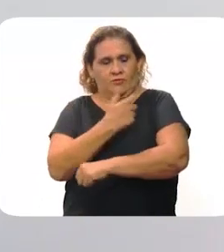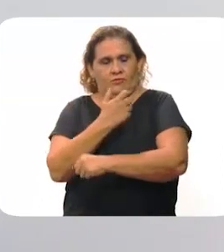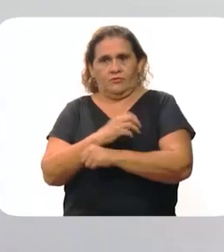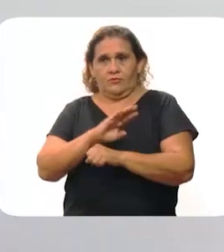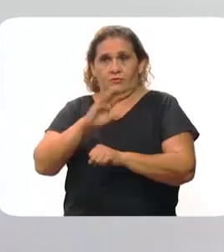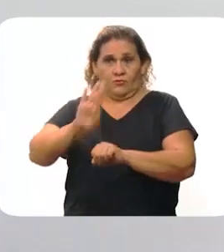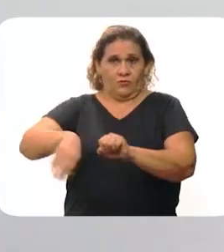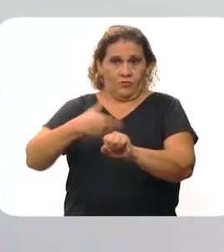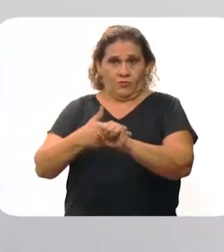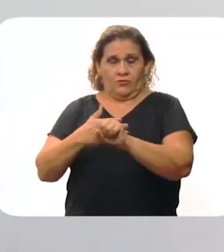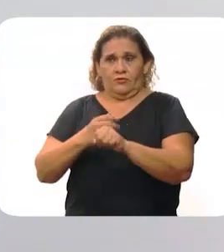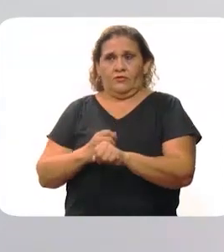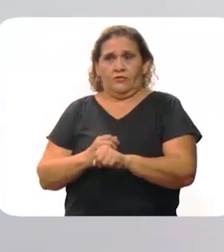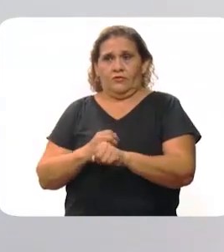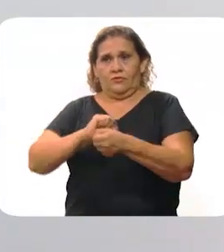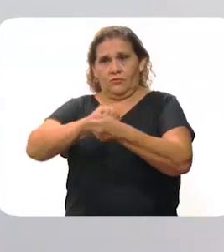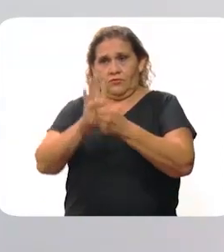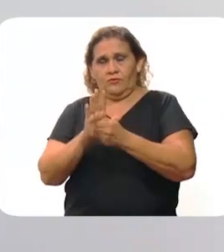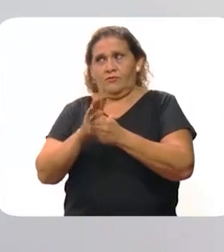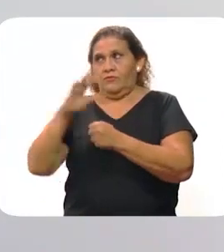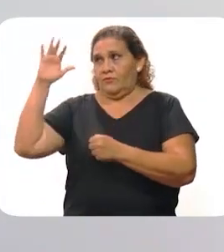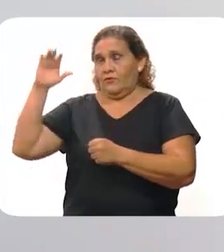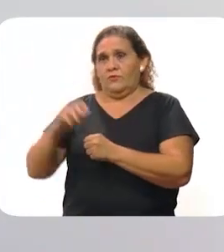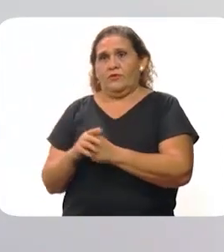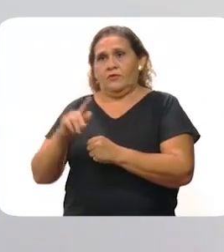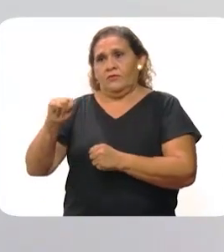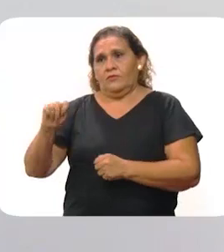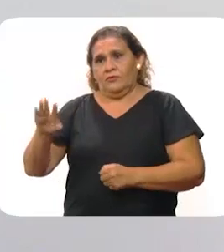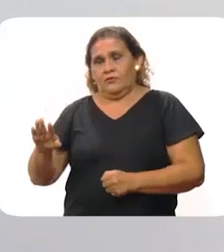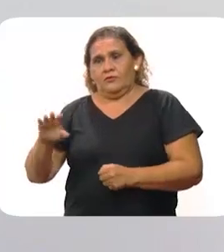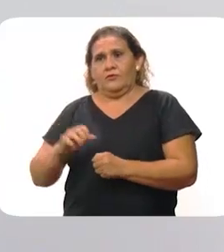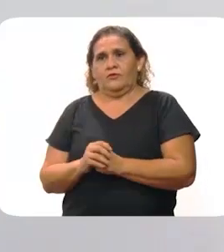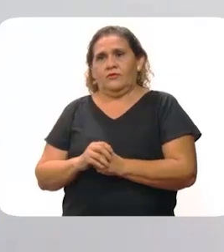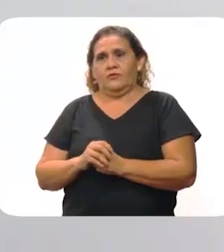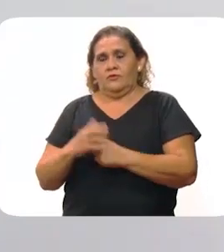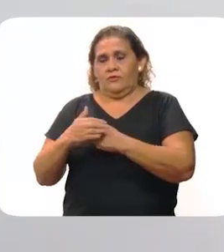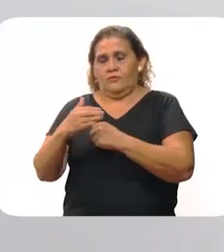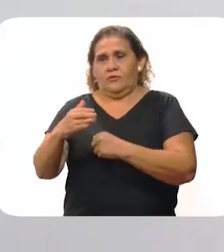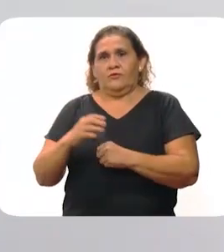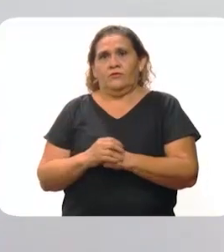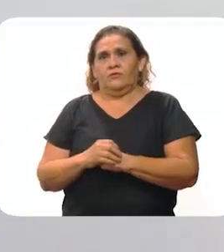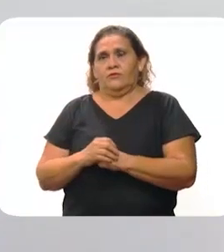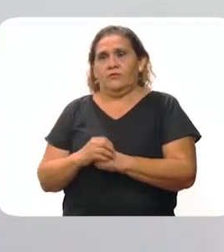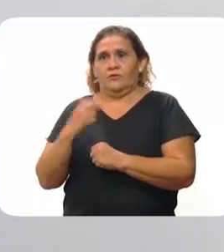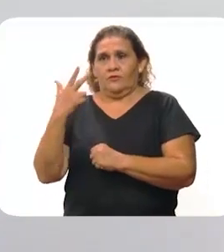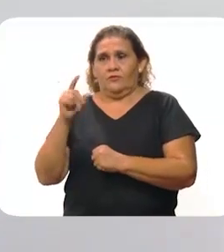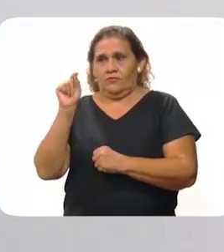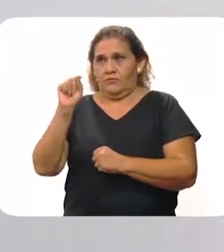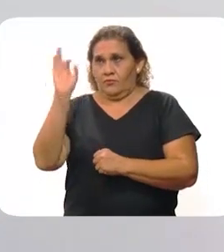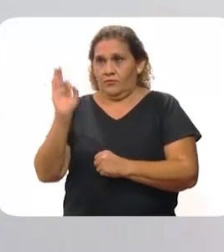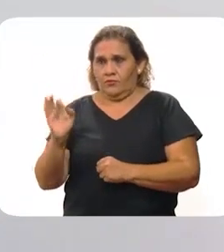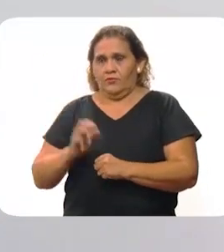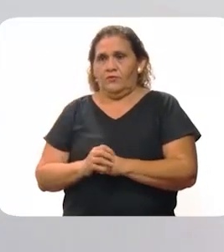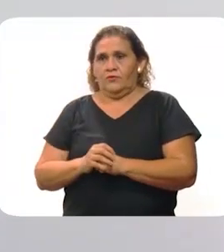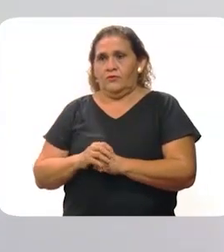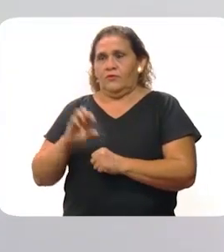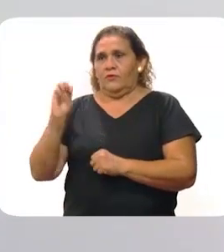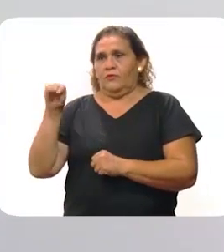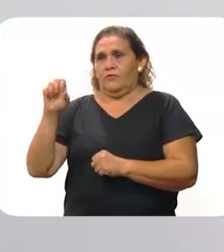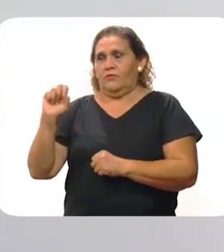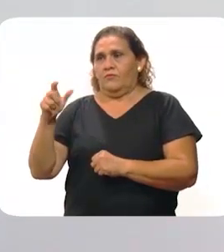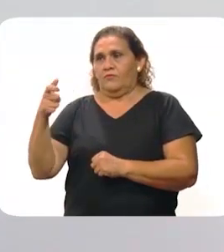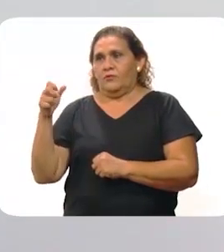el coronavirus para adultos mayores de los municipios de Tizimín, con un avance en la vacunación del 8%, y Maxcanú